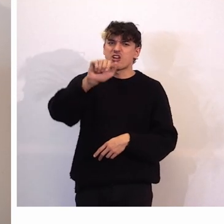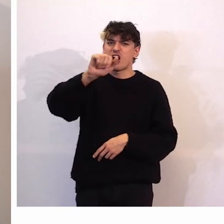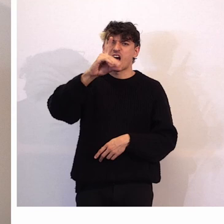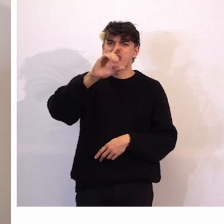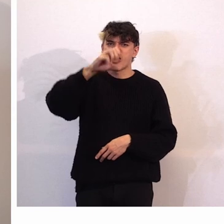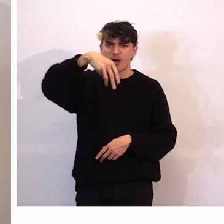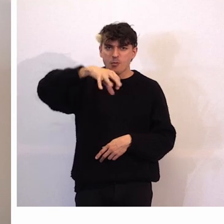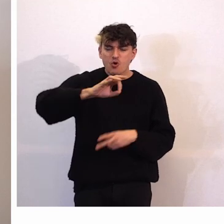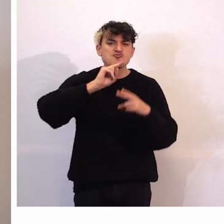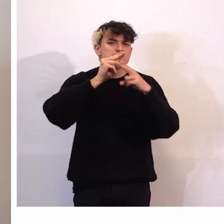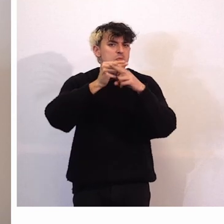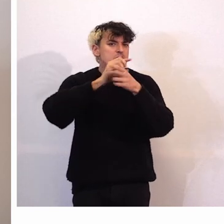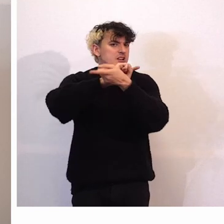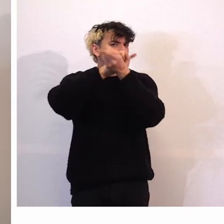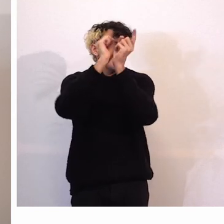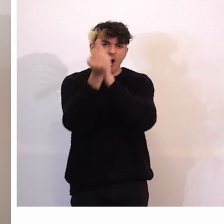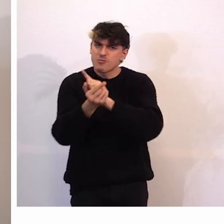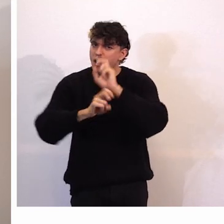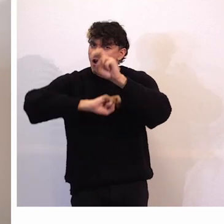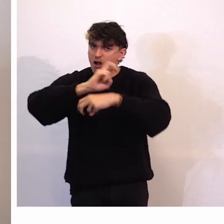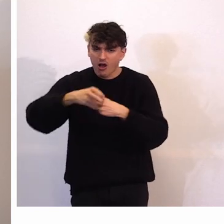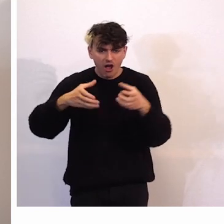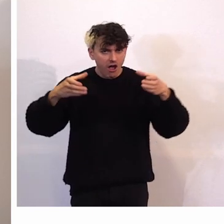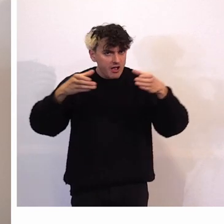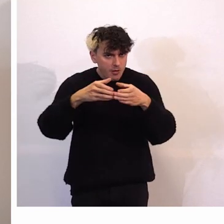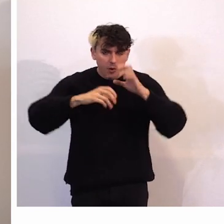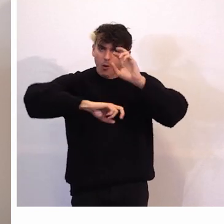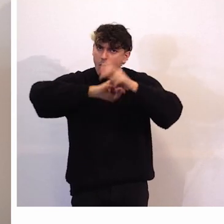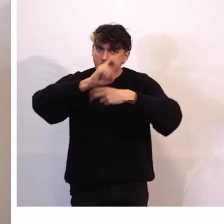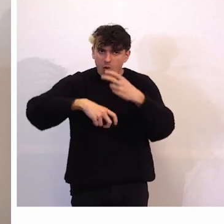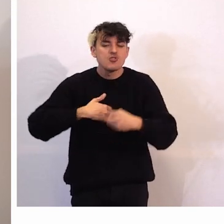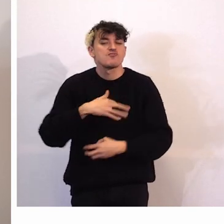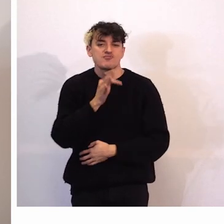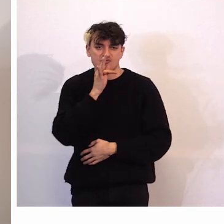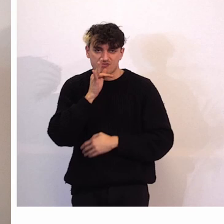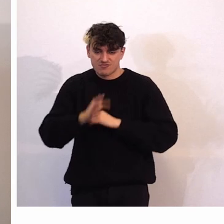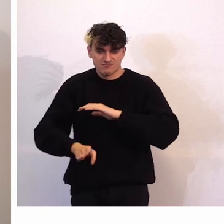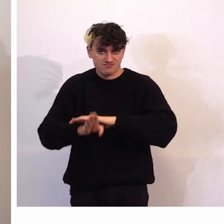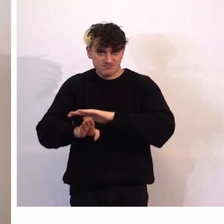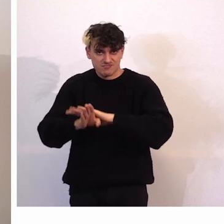hemos cambiado de equipo, y todavía soy representante con Fundación Raíles ahora.